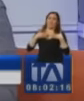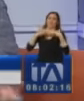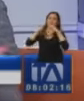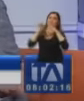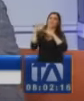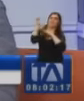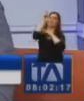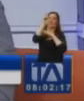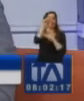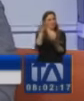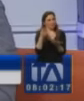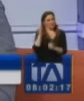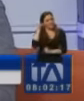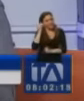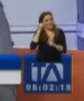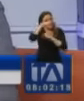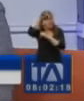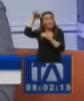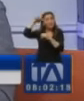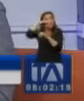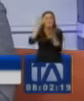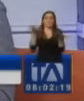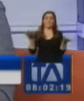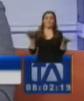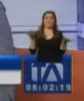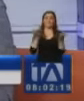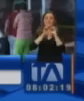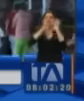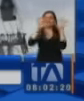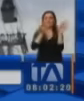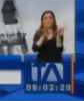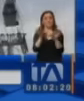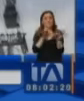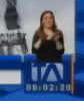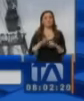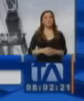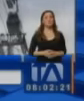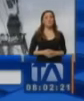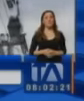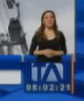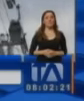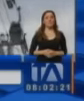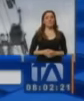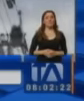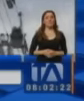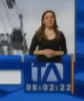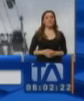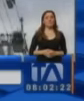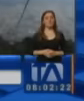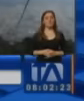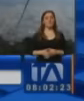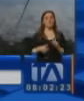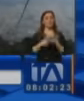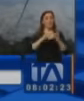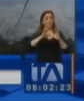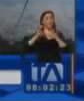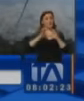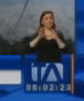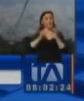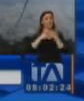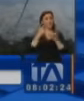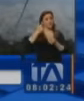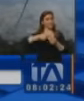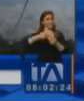es esencialmente una expropiación de tus derechos de aire. ¿Sí? Uh-huh. Entonces hay que estar súper claros con eso. Pero yo creo que el debate, más bien que la conversación en Quito se vaya